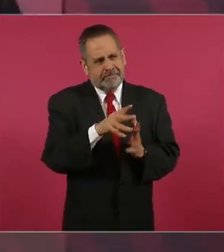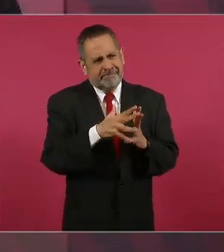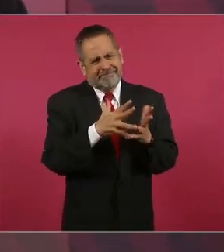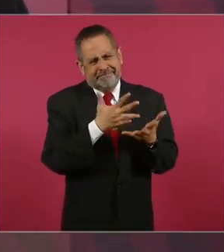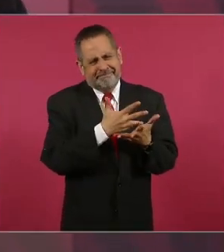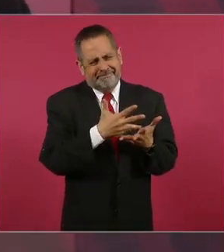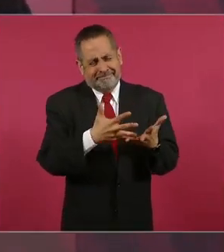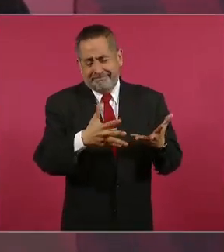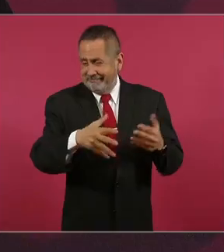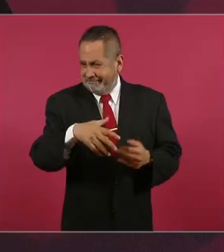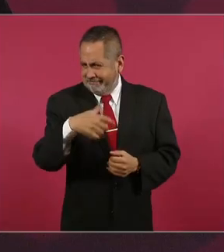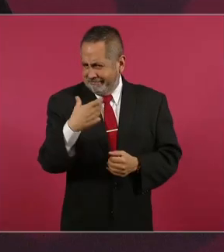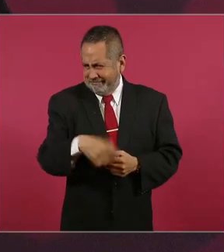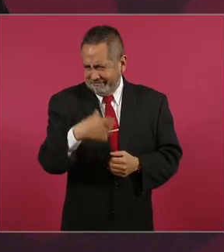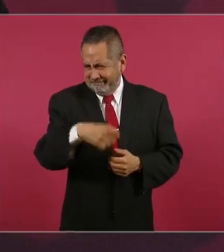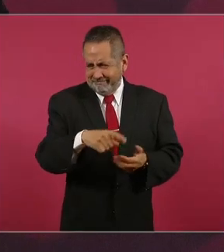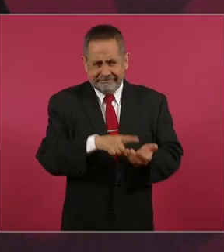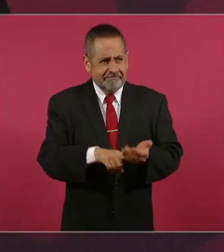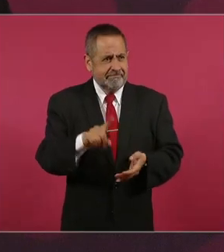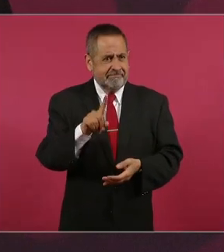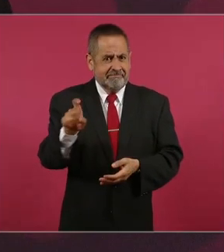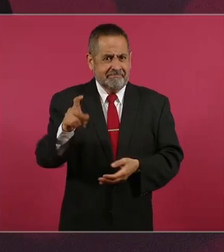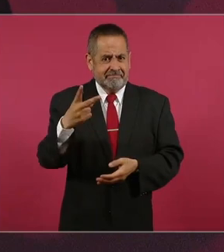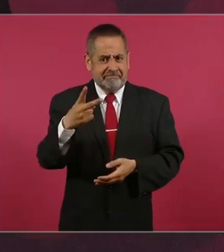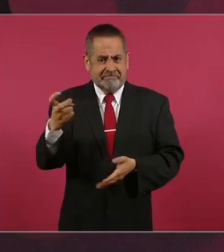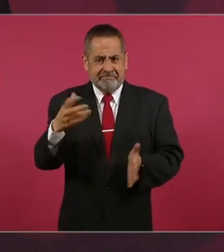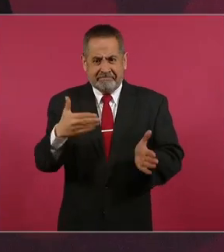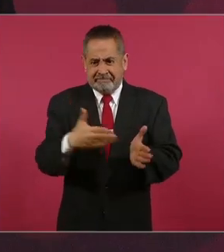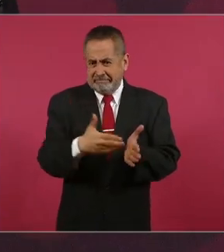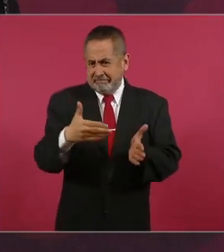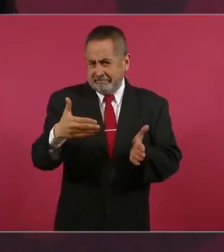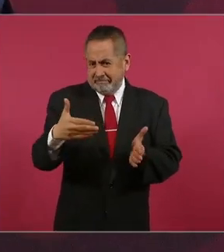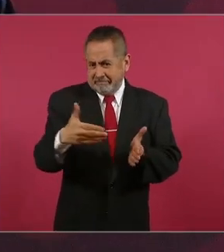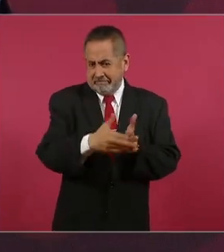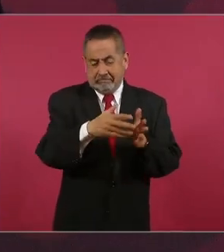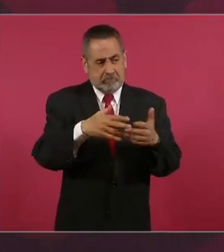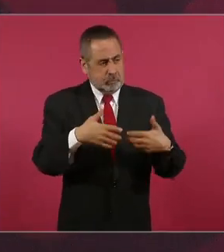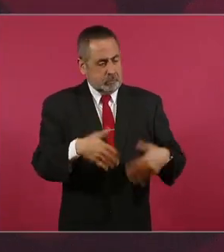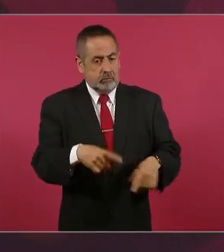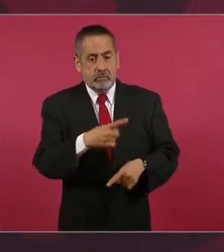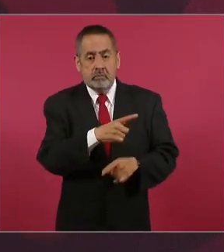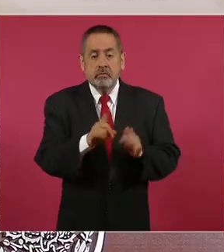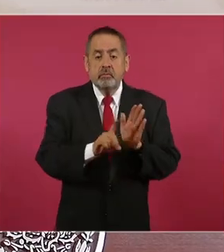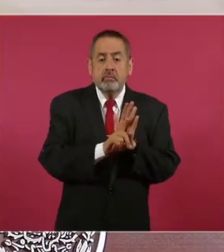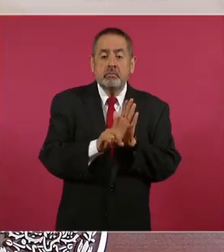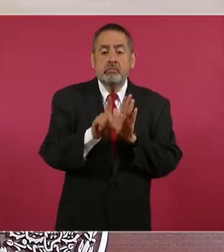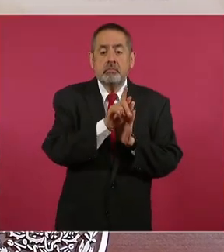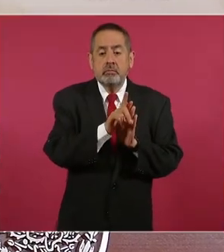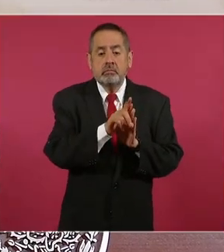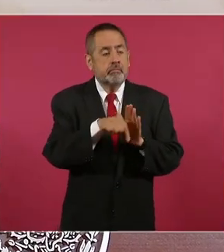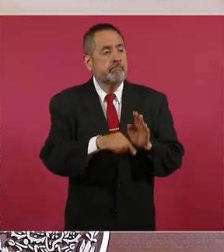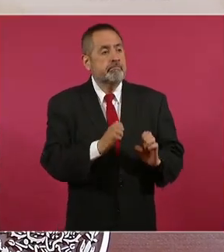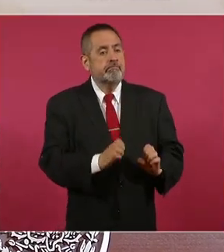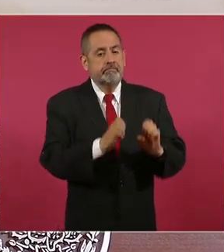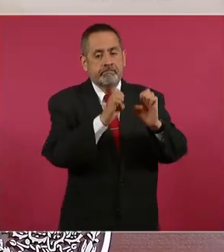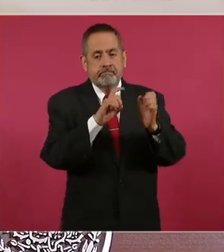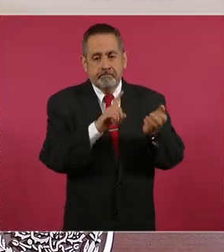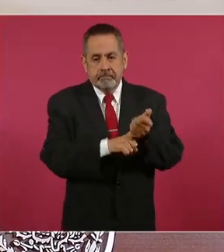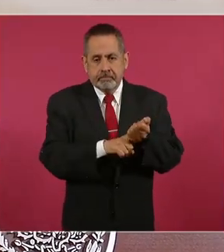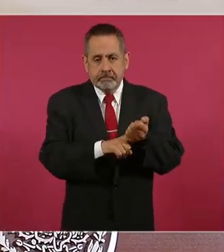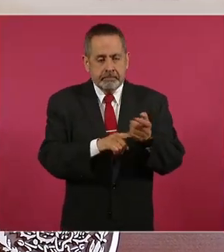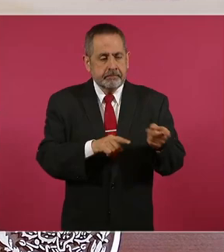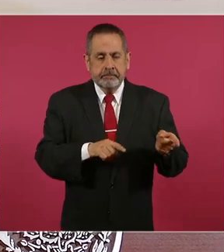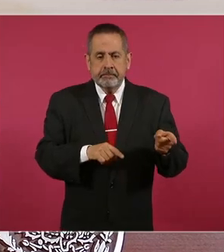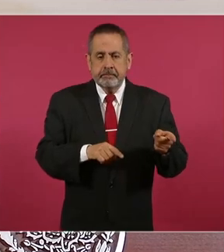debe valer 100, 200 millones, y el departamento que tiene aquí, que hay que quitarle